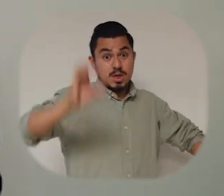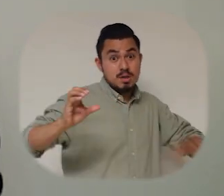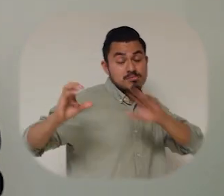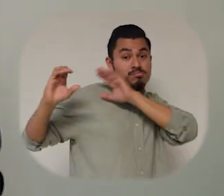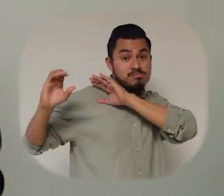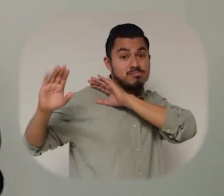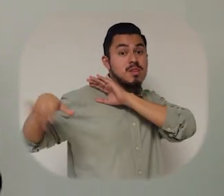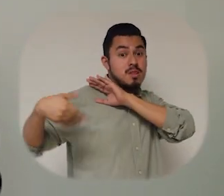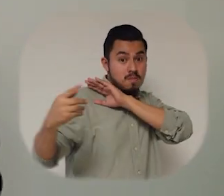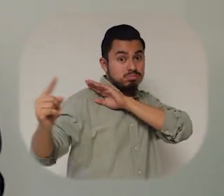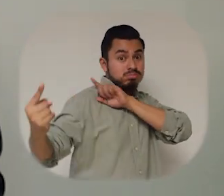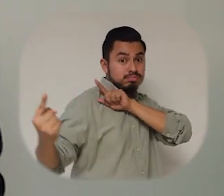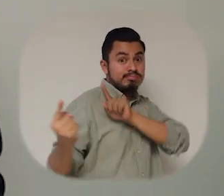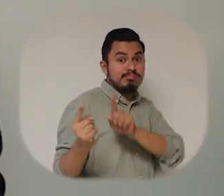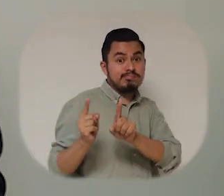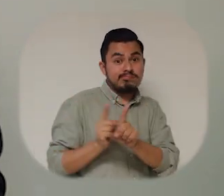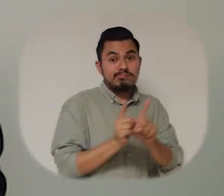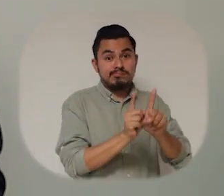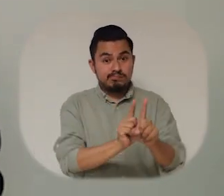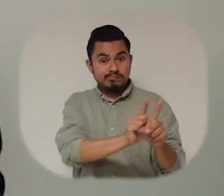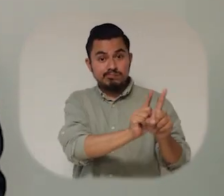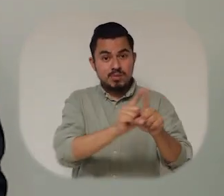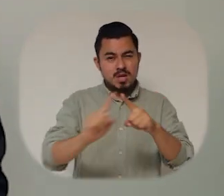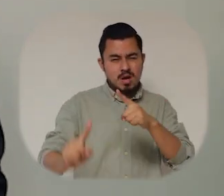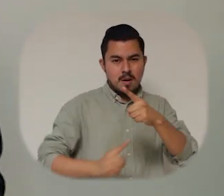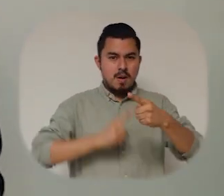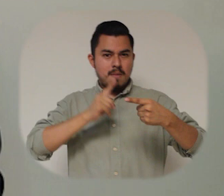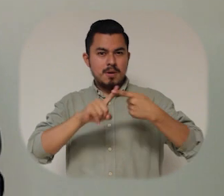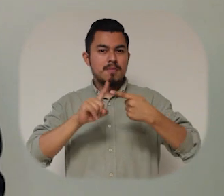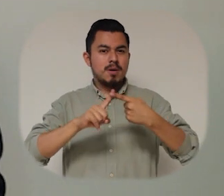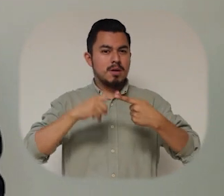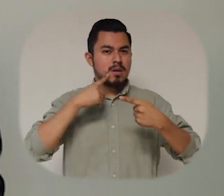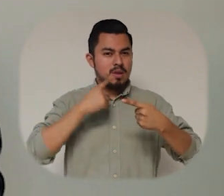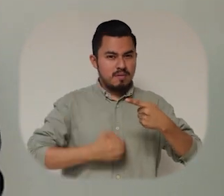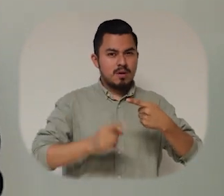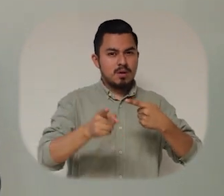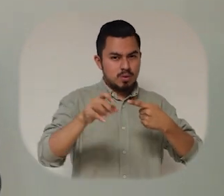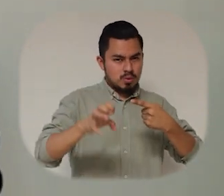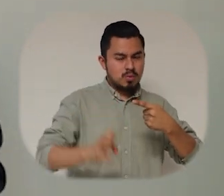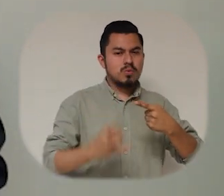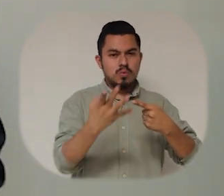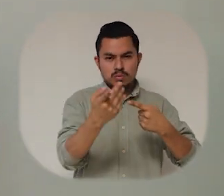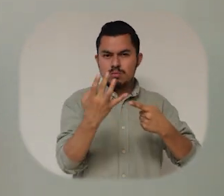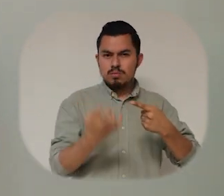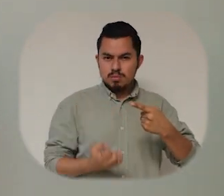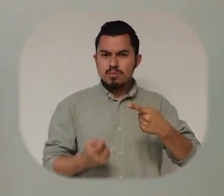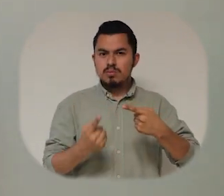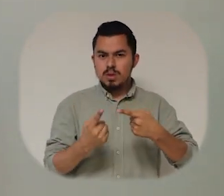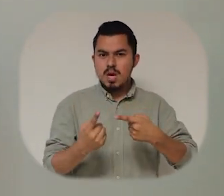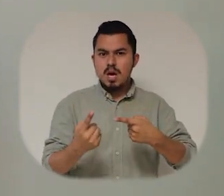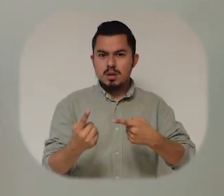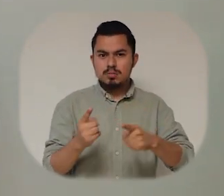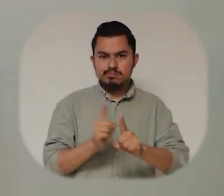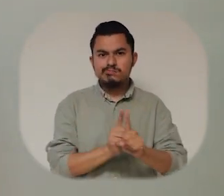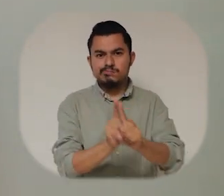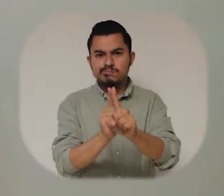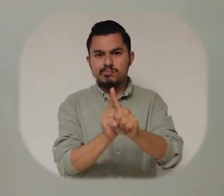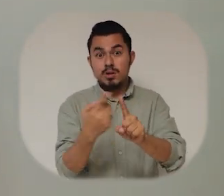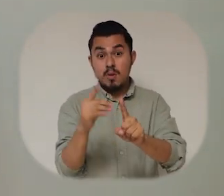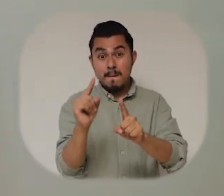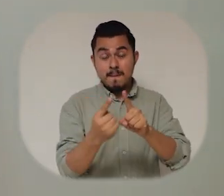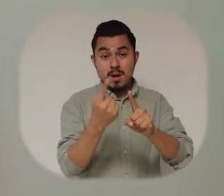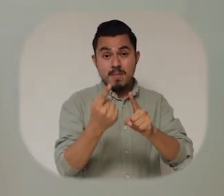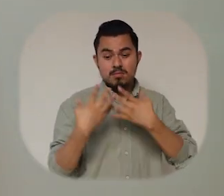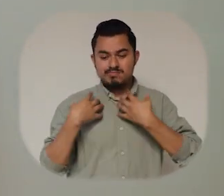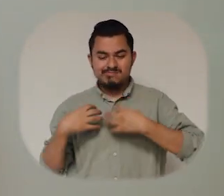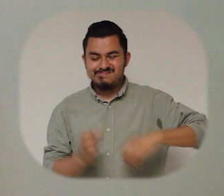que la primera condición, de verdad, ¿tú quieres venir en pos de mí? Entonces, niéguese a sí mismo. Esta